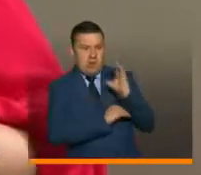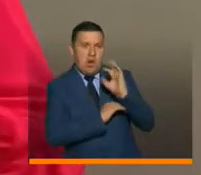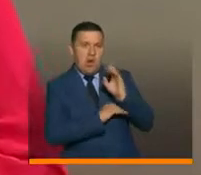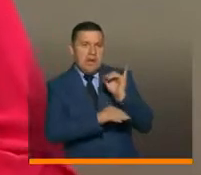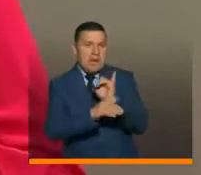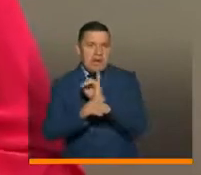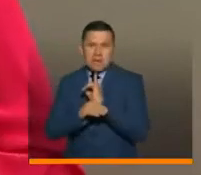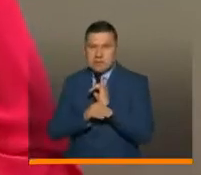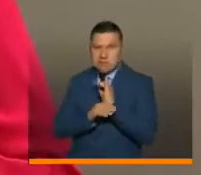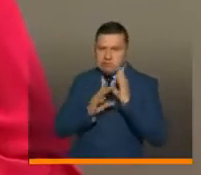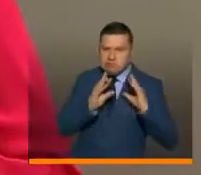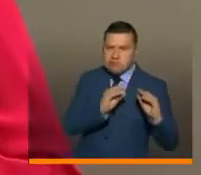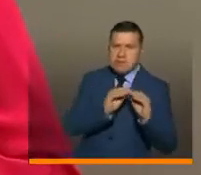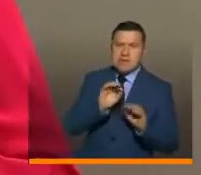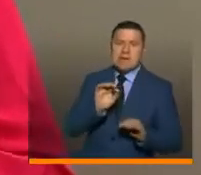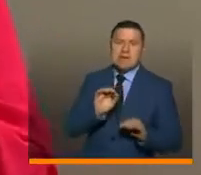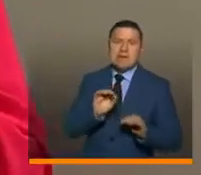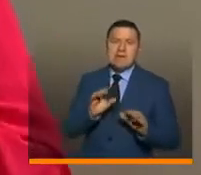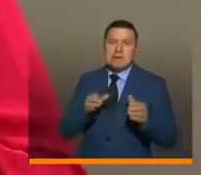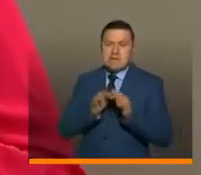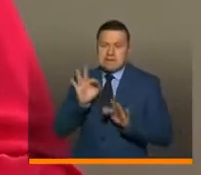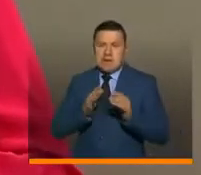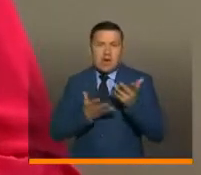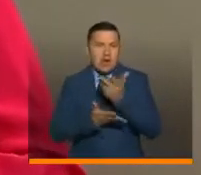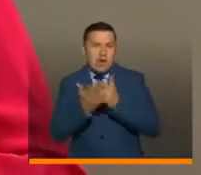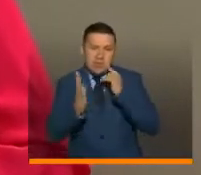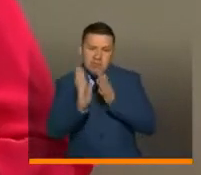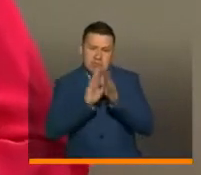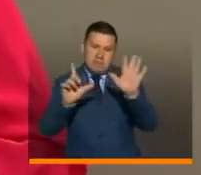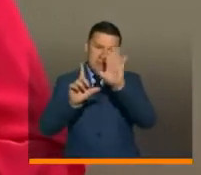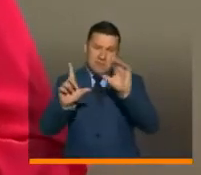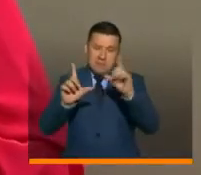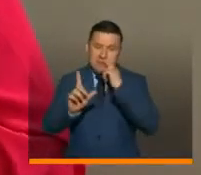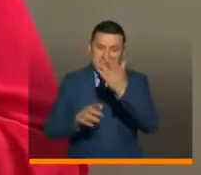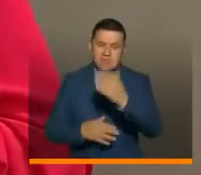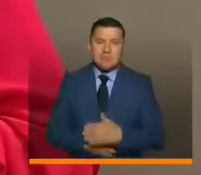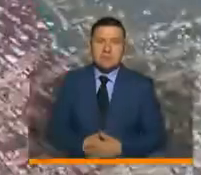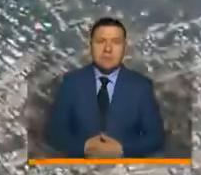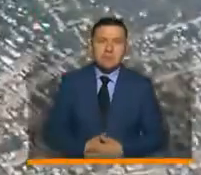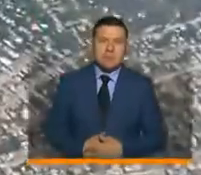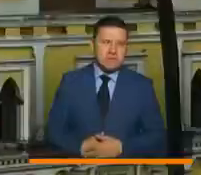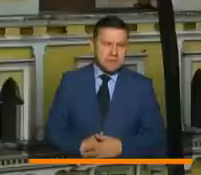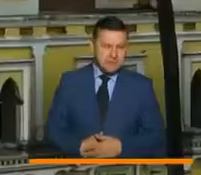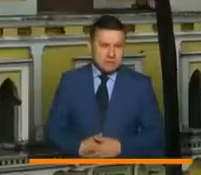las instituciones y las secretarías lo hagan. Compartamos este mensaje con los televidentes.